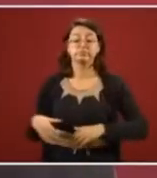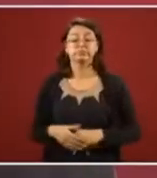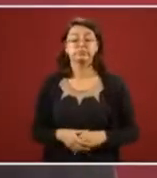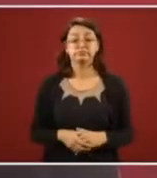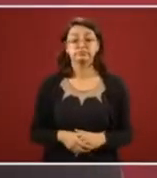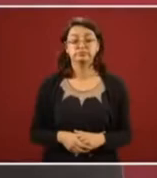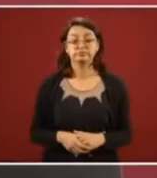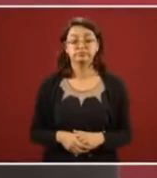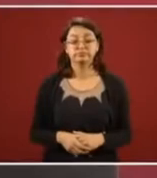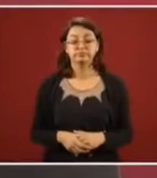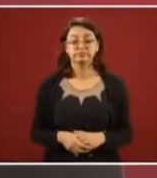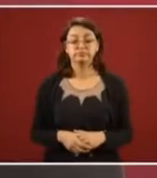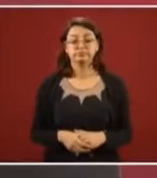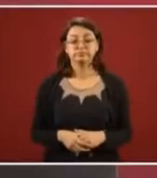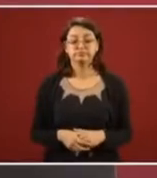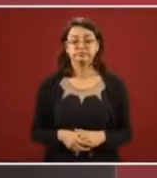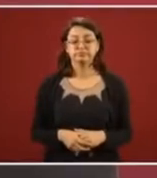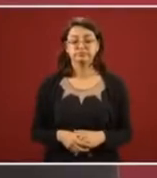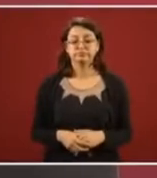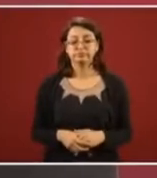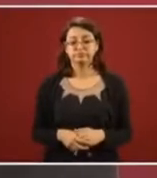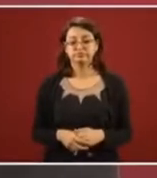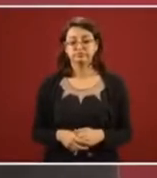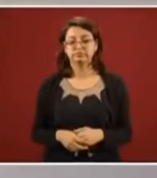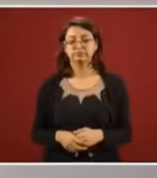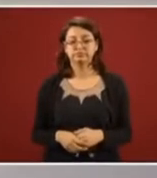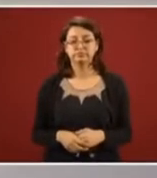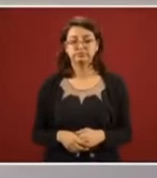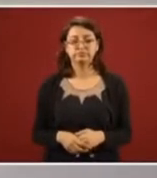en todo lo que